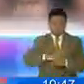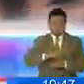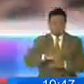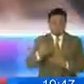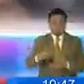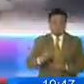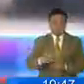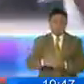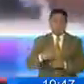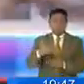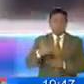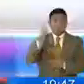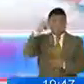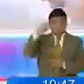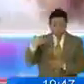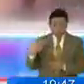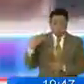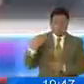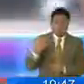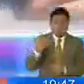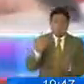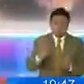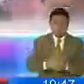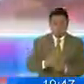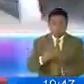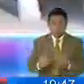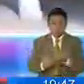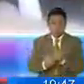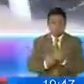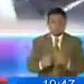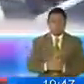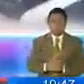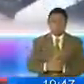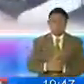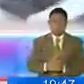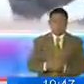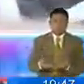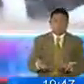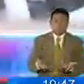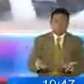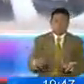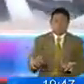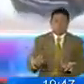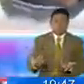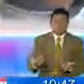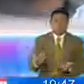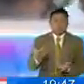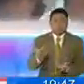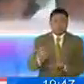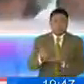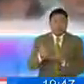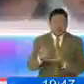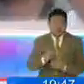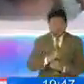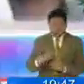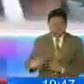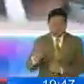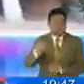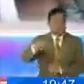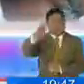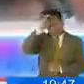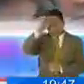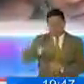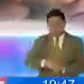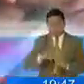voluntad política que existe para sacar a Carchi de la depresión económica. No lo han hecho porque no saben cómo. Nosotros sí, por